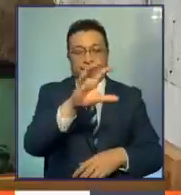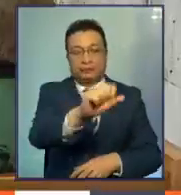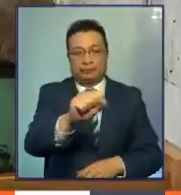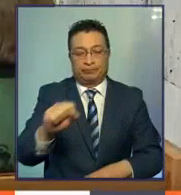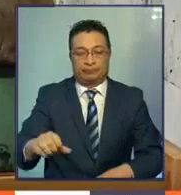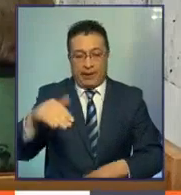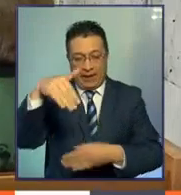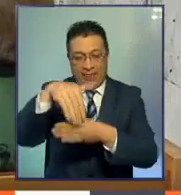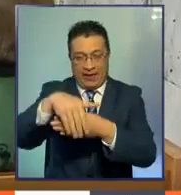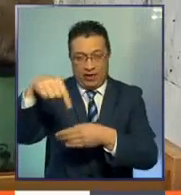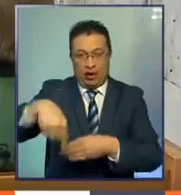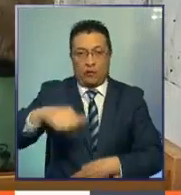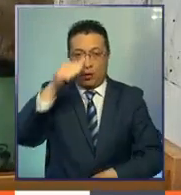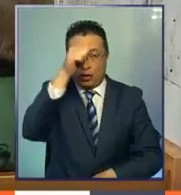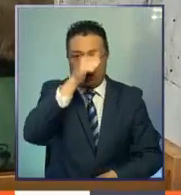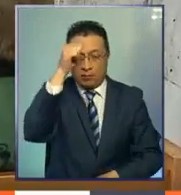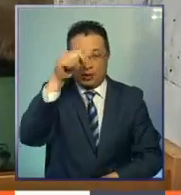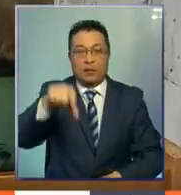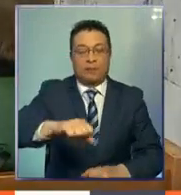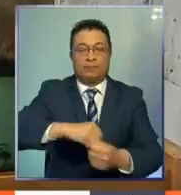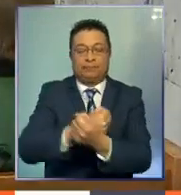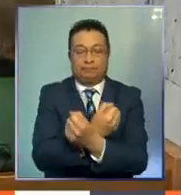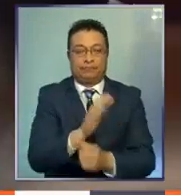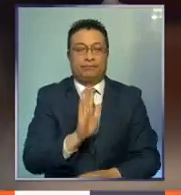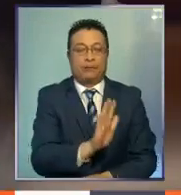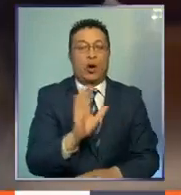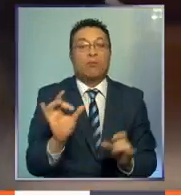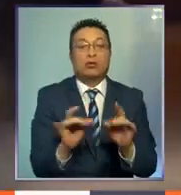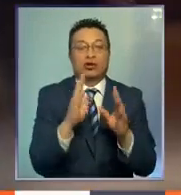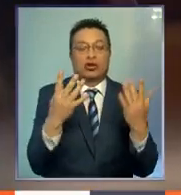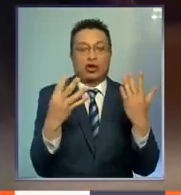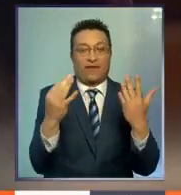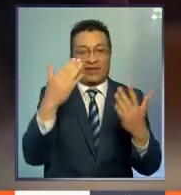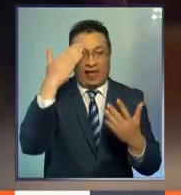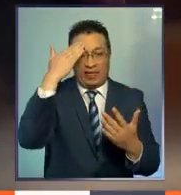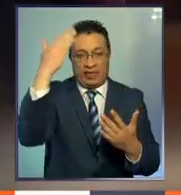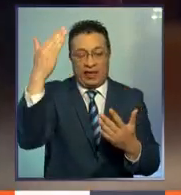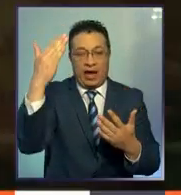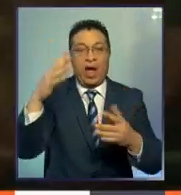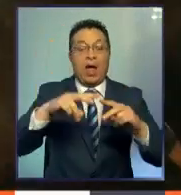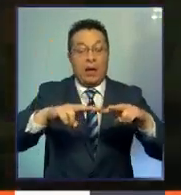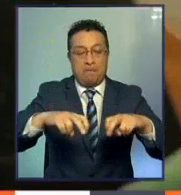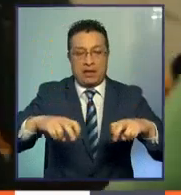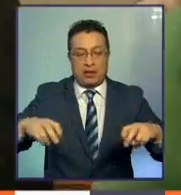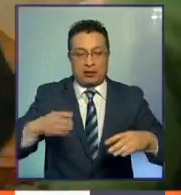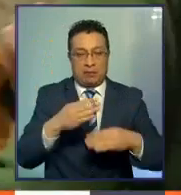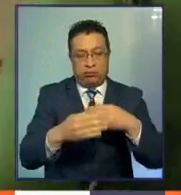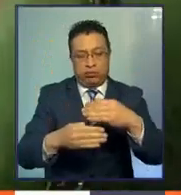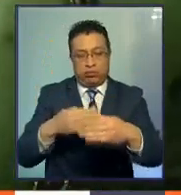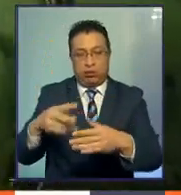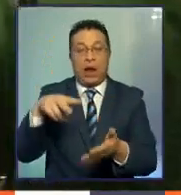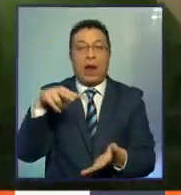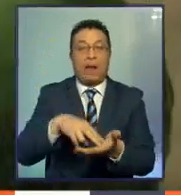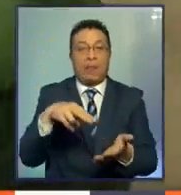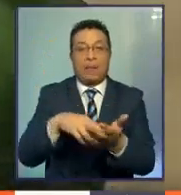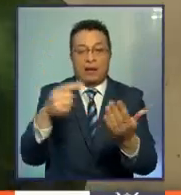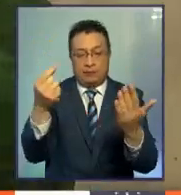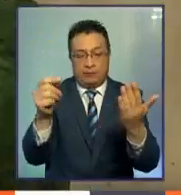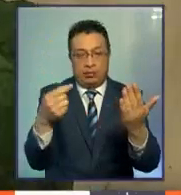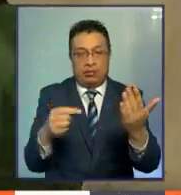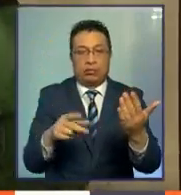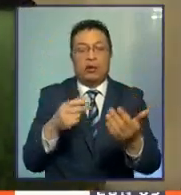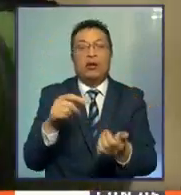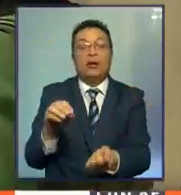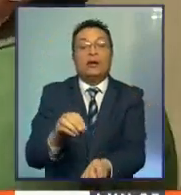tarde de este domingo y dejado en prisión preventiva por 90 días, mientras dura la investigación y en espera de los resultados de la